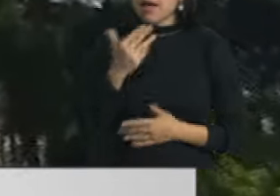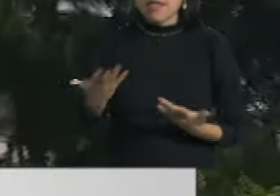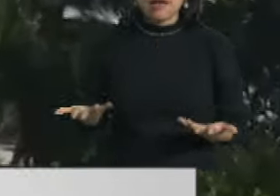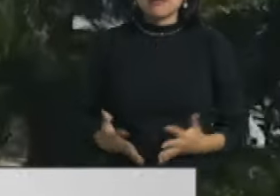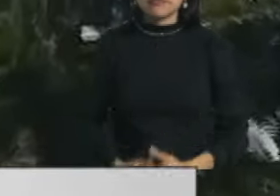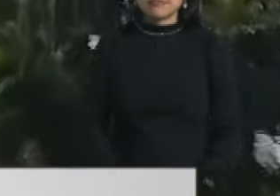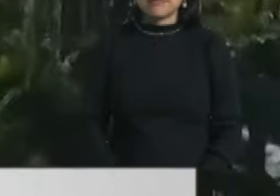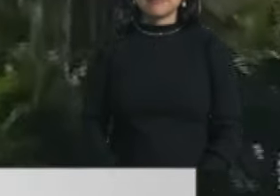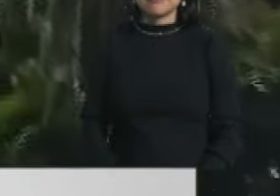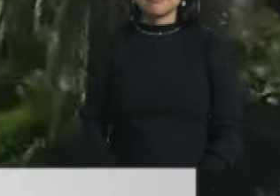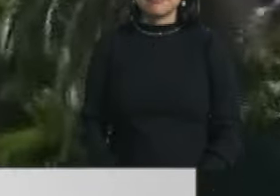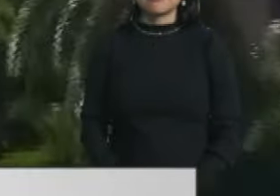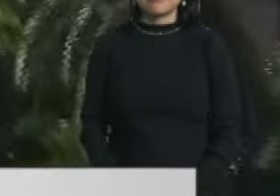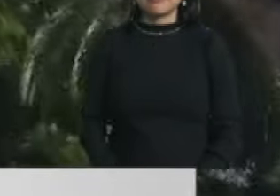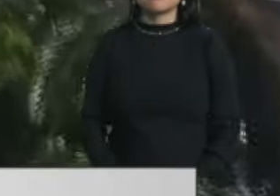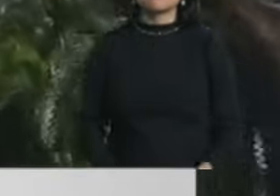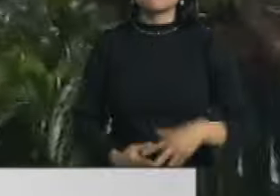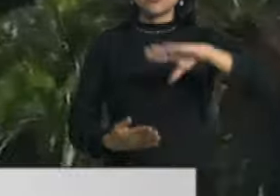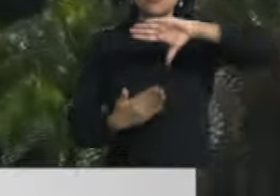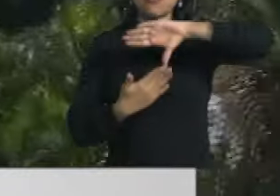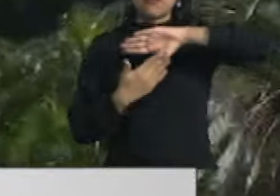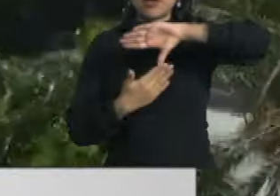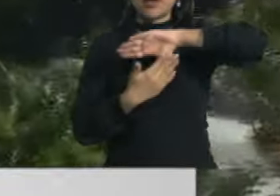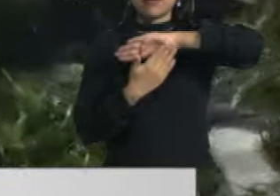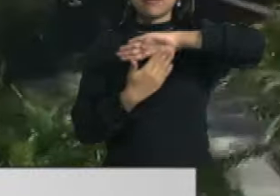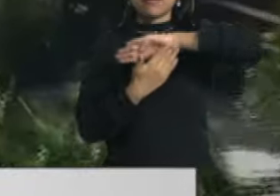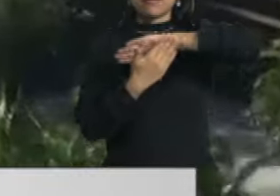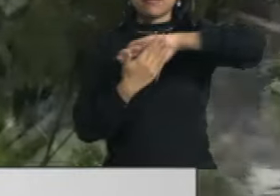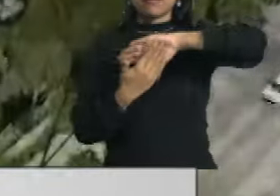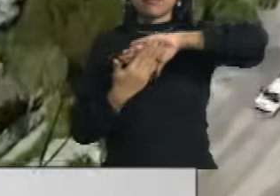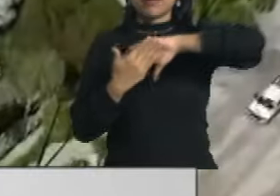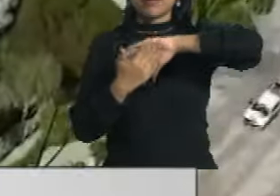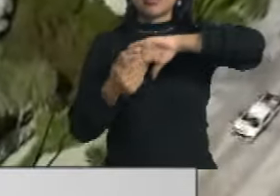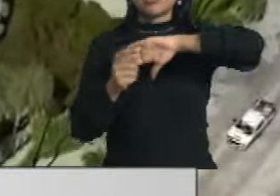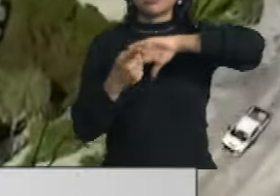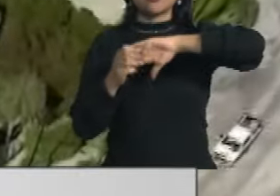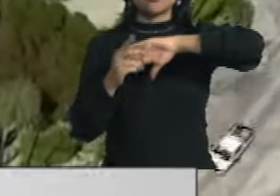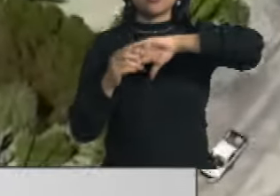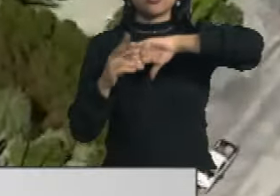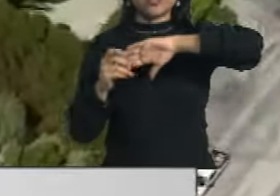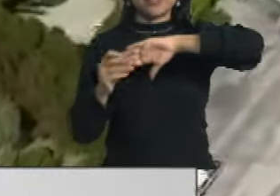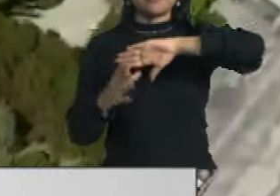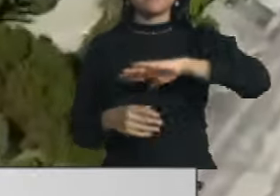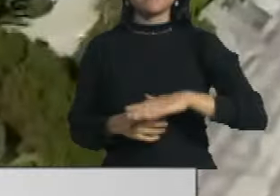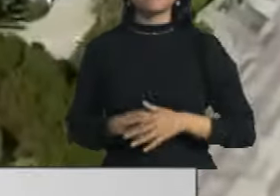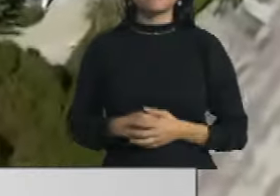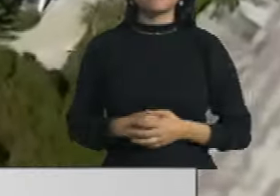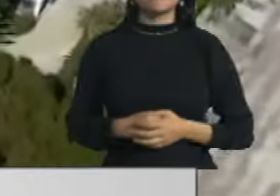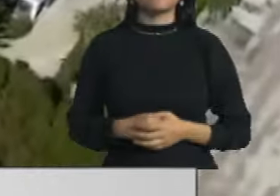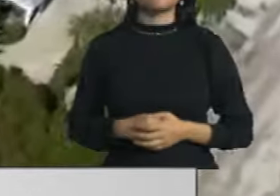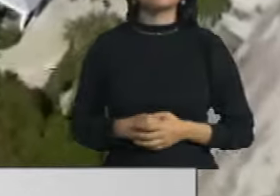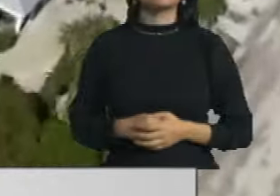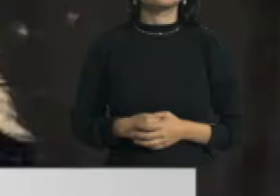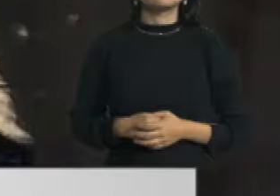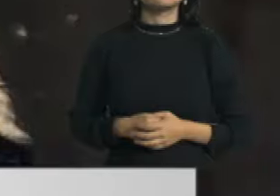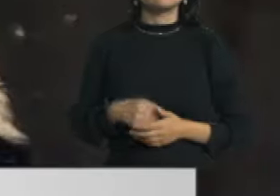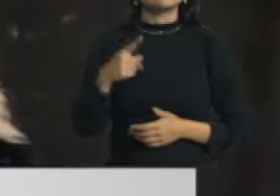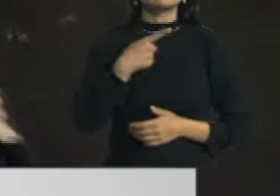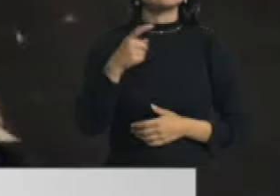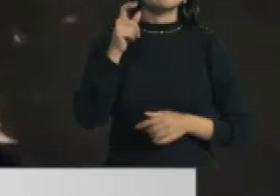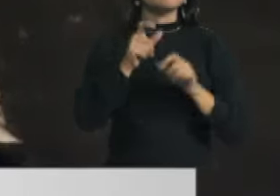del huracán Helene por Florida, Carolina del Norte, Carolina del Sur, Tennessee, Virginia y Georgia. Según las autoridades, más de